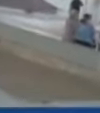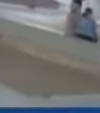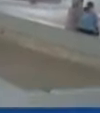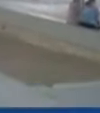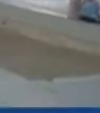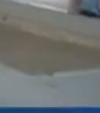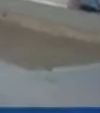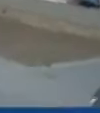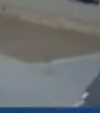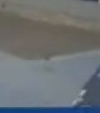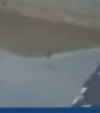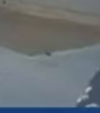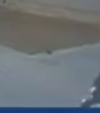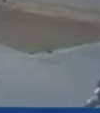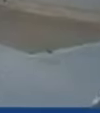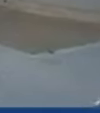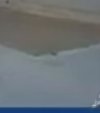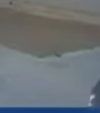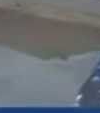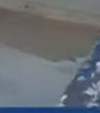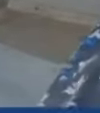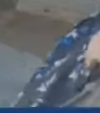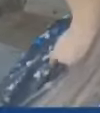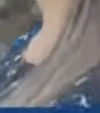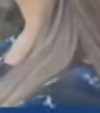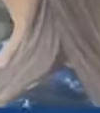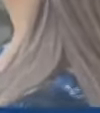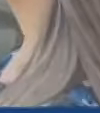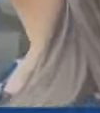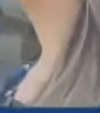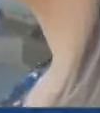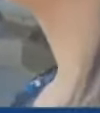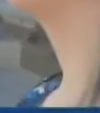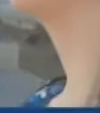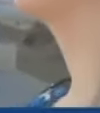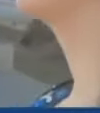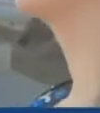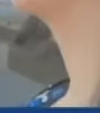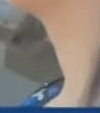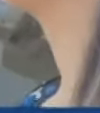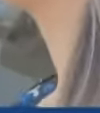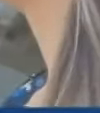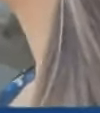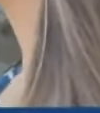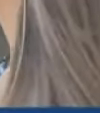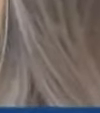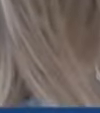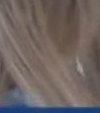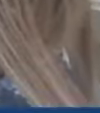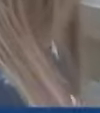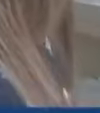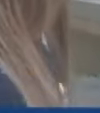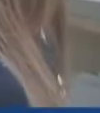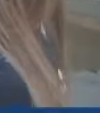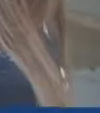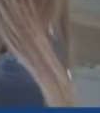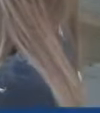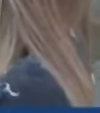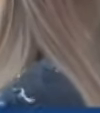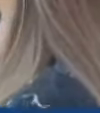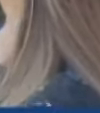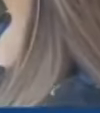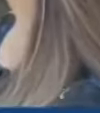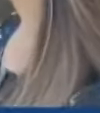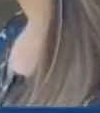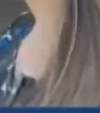eso ha mutado y es un fenómeno que ahora se presenta a través del mundo digital. No, se presenta a través de la intolerancia, de la